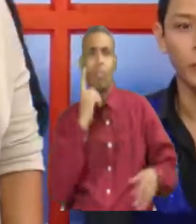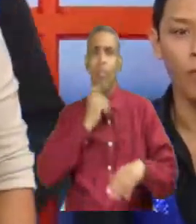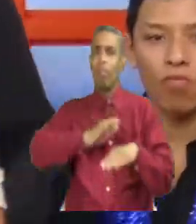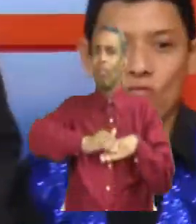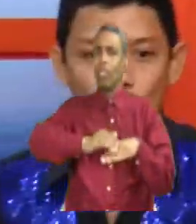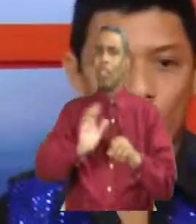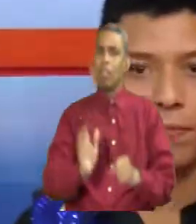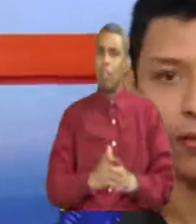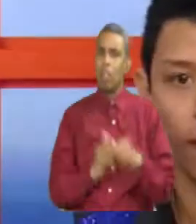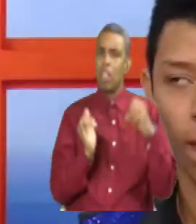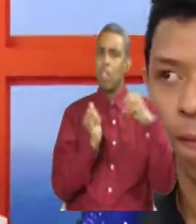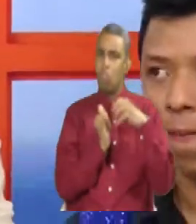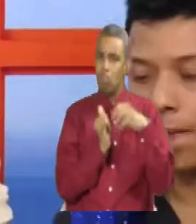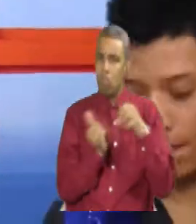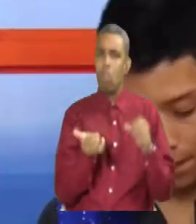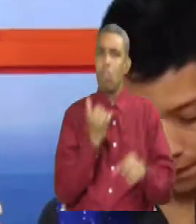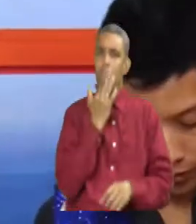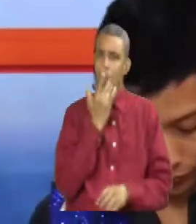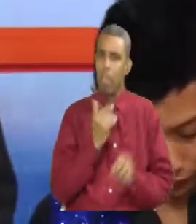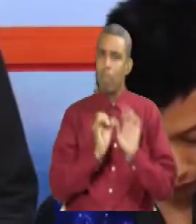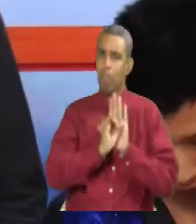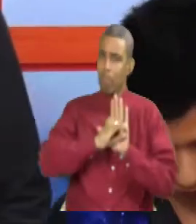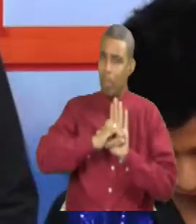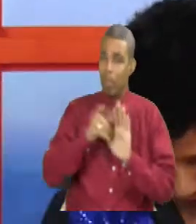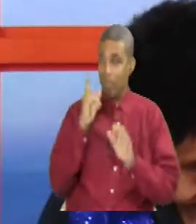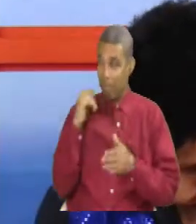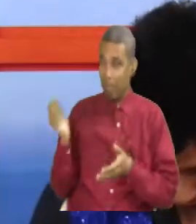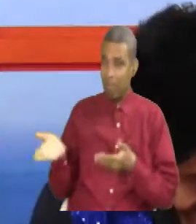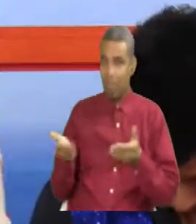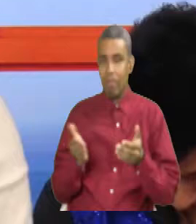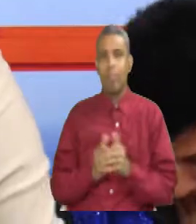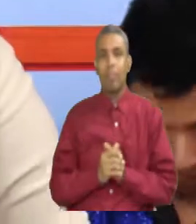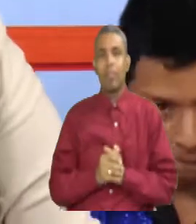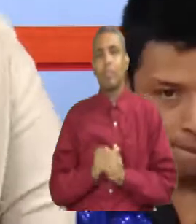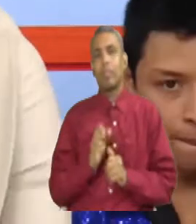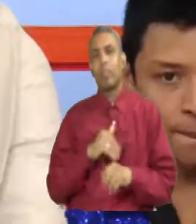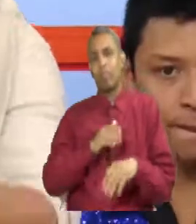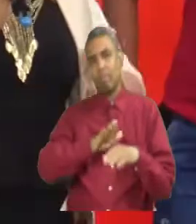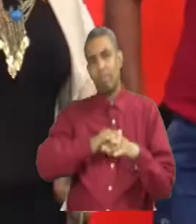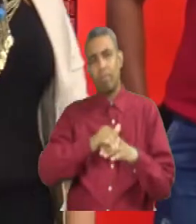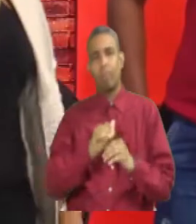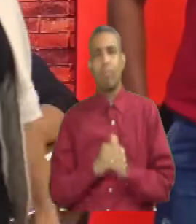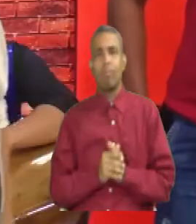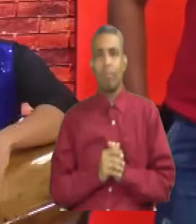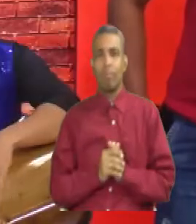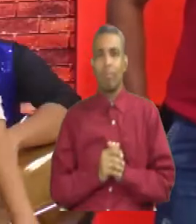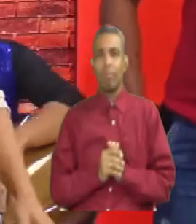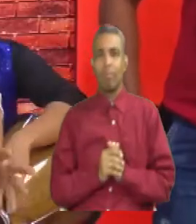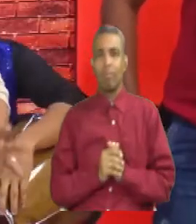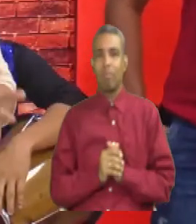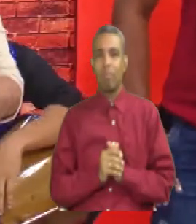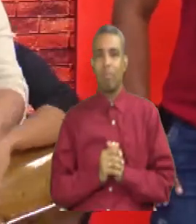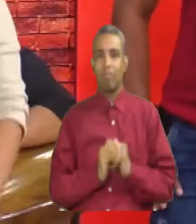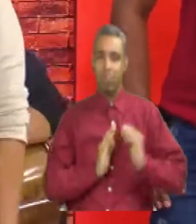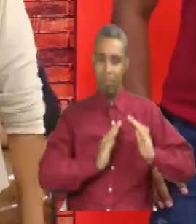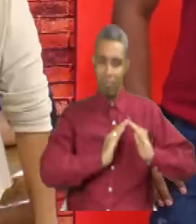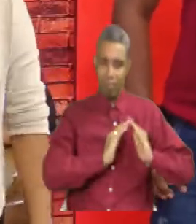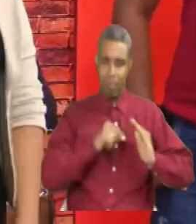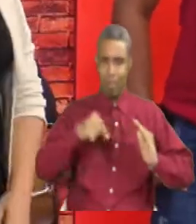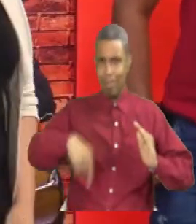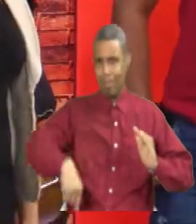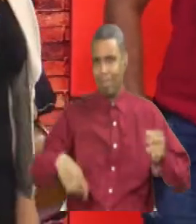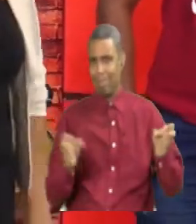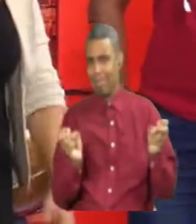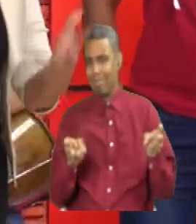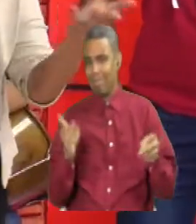y para que estén conectados con tu música. Bueno, esta invitación muy especial a todos los que nos siguen aquí en casa, un gran programa de televisión